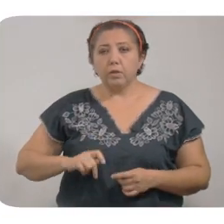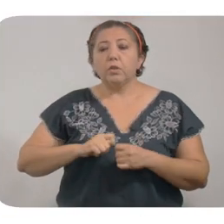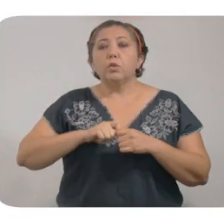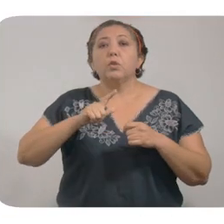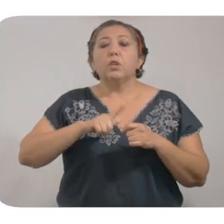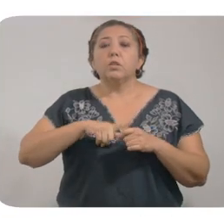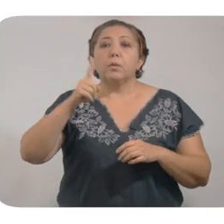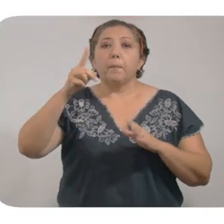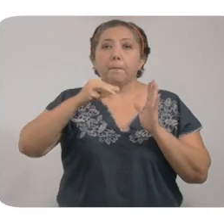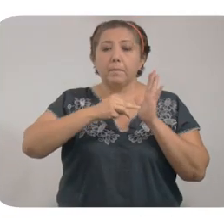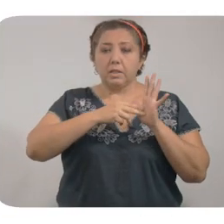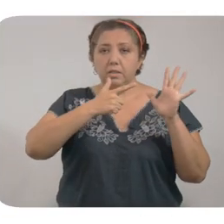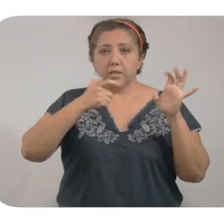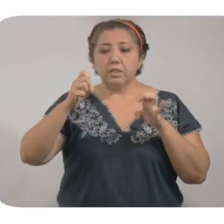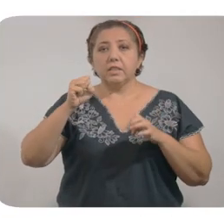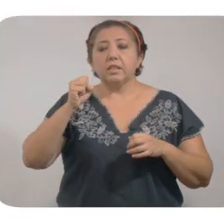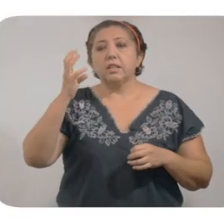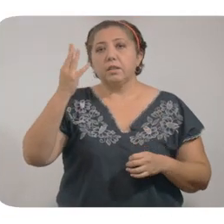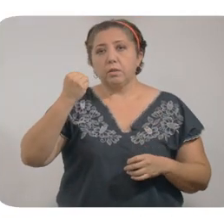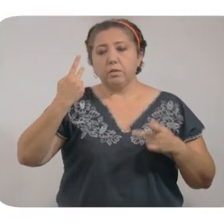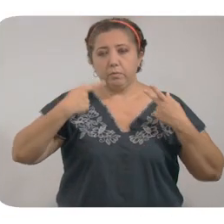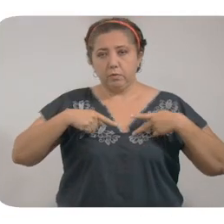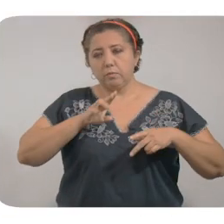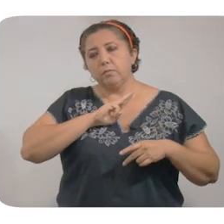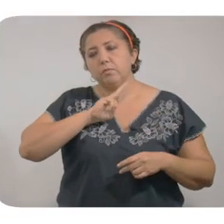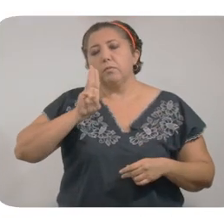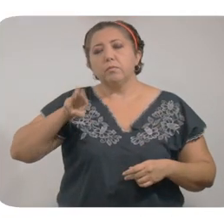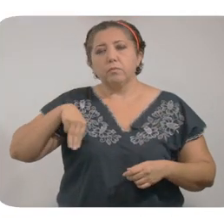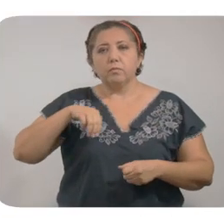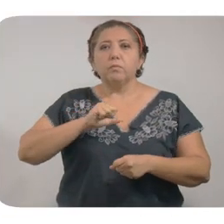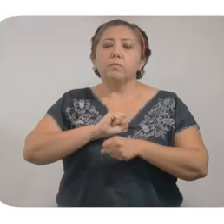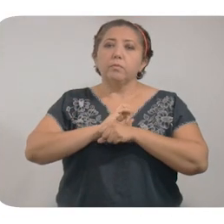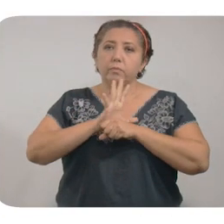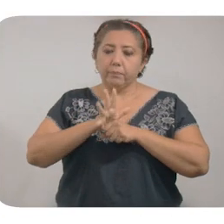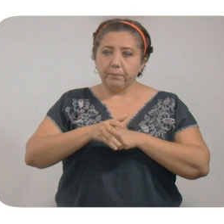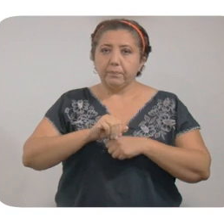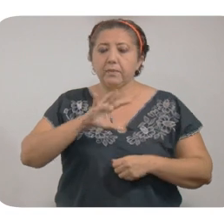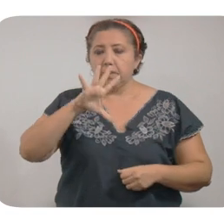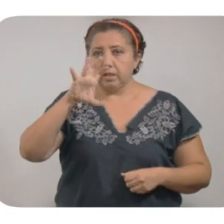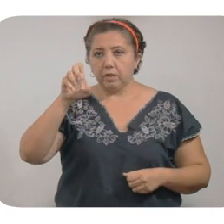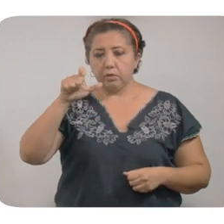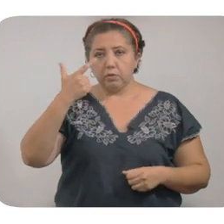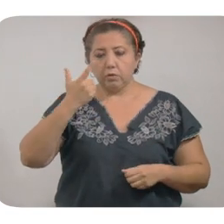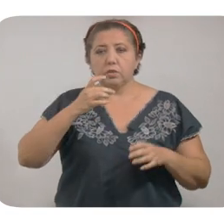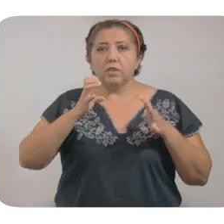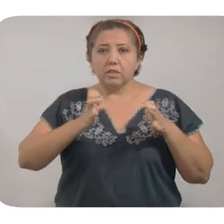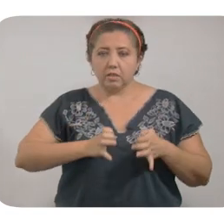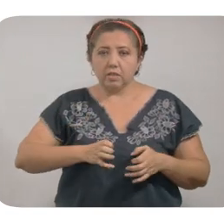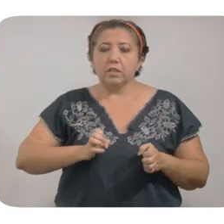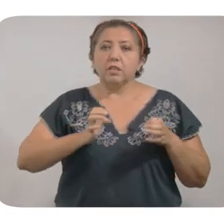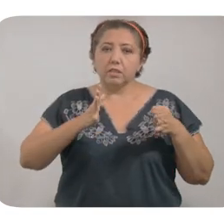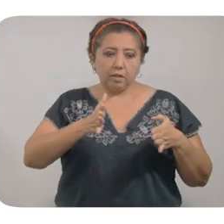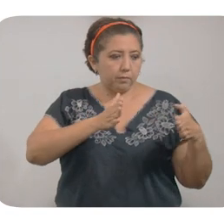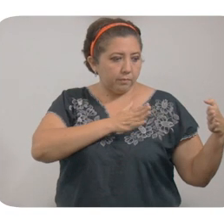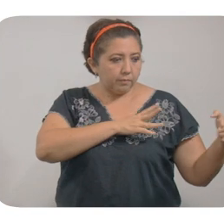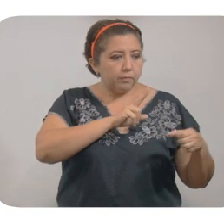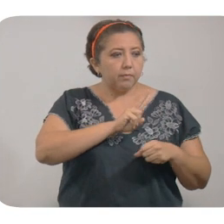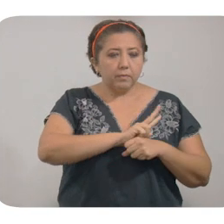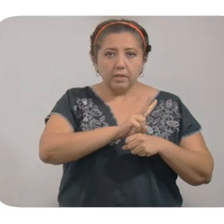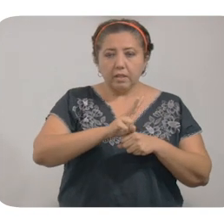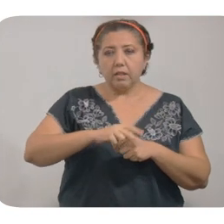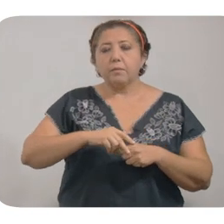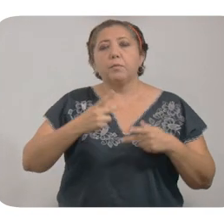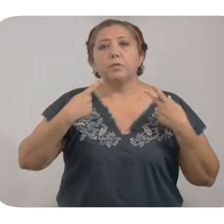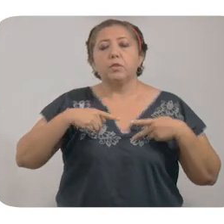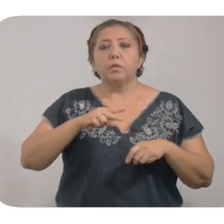total son mil 769 las personas fallecidas a causa del coro navíos 502 se encuentran estables aislados y monitoreados